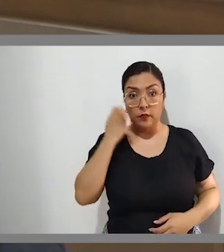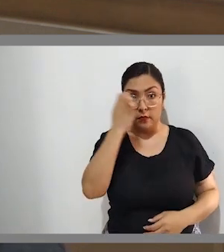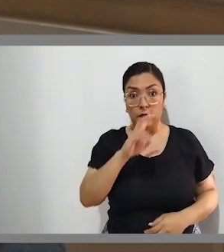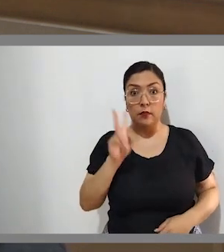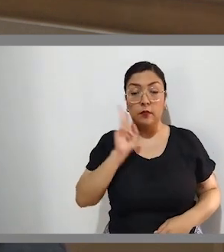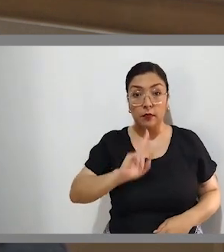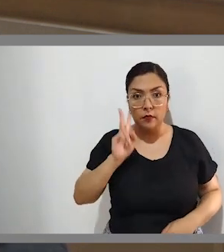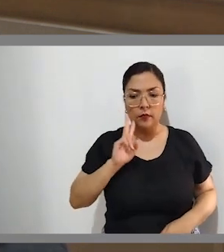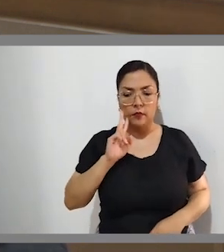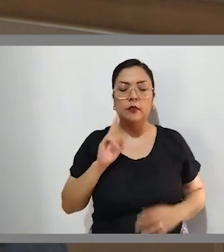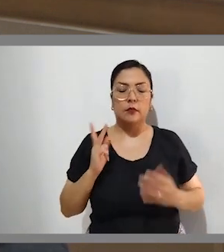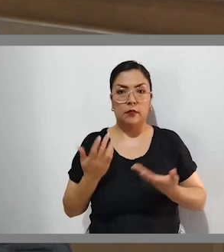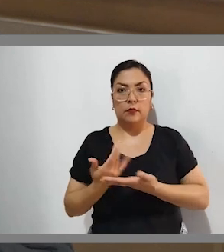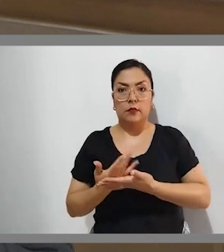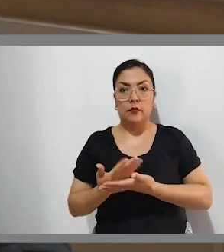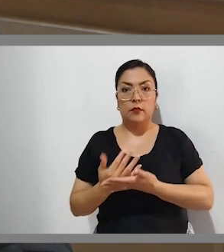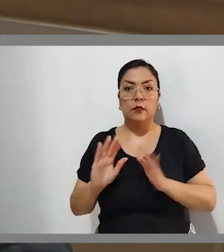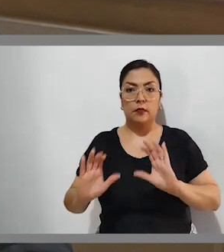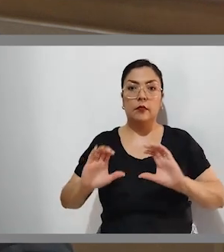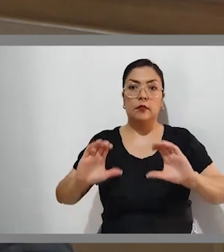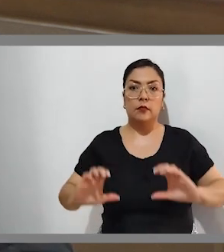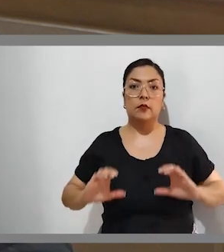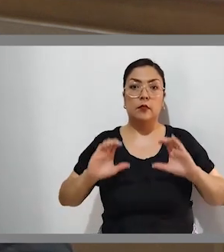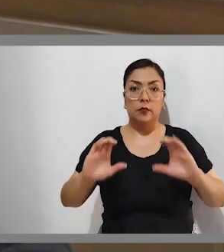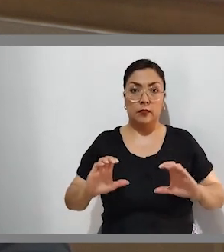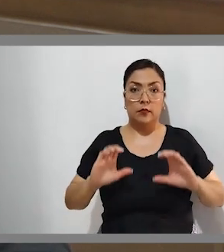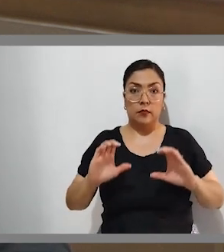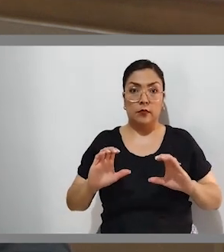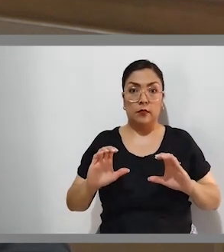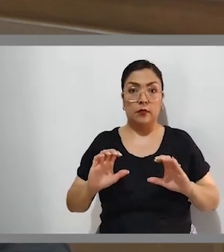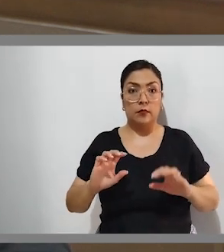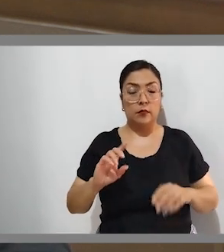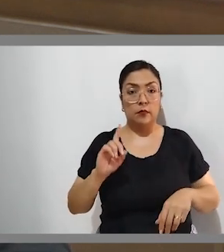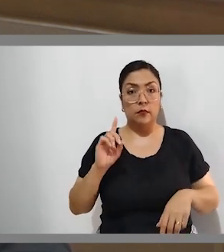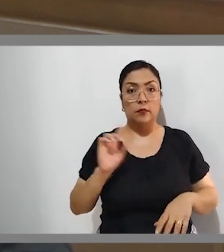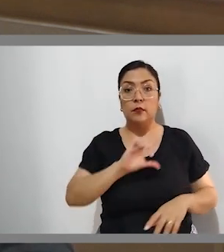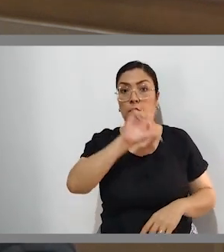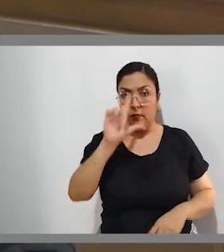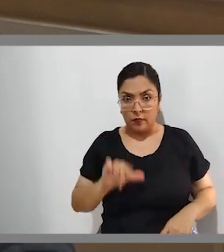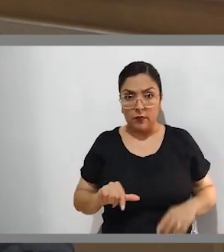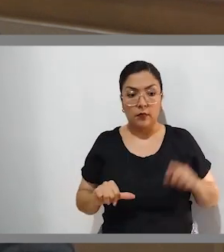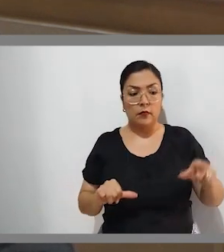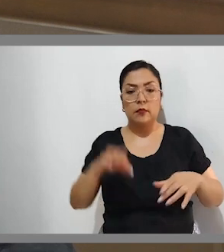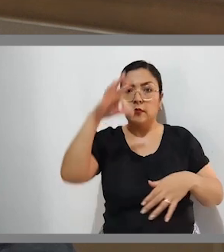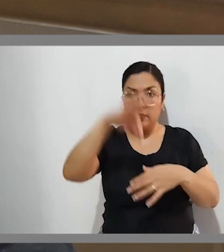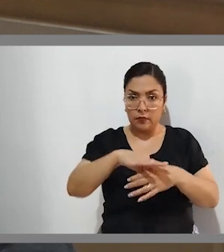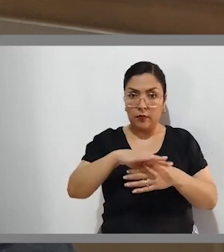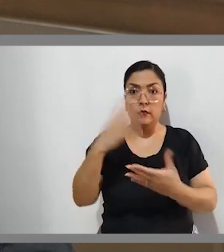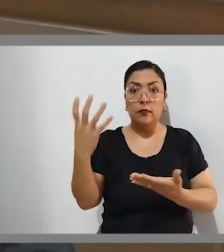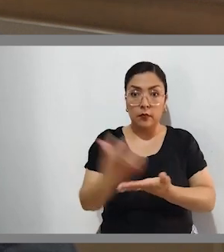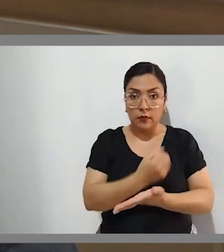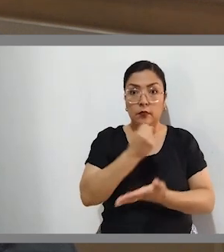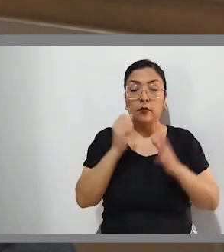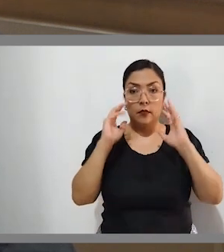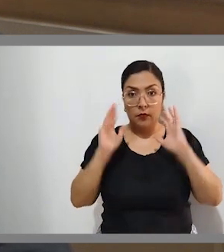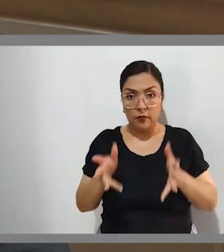verificación. Se quedan ahí todos los paquetes hasta que se valida la elección, que es cuando la autoridad jurisdiccional